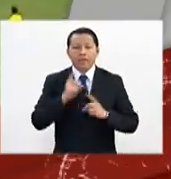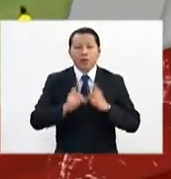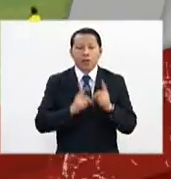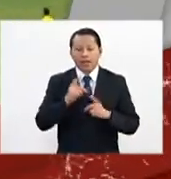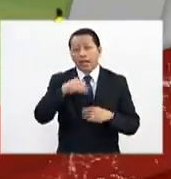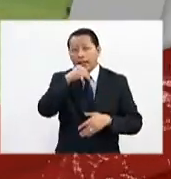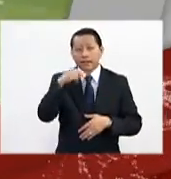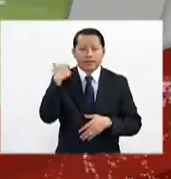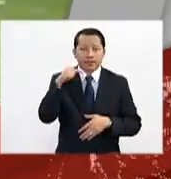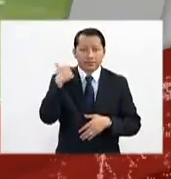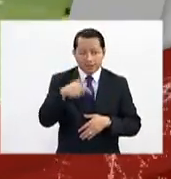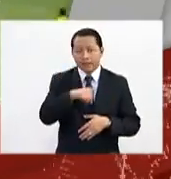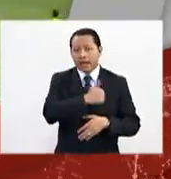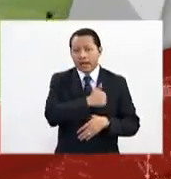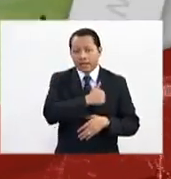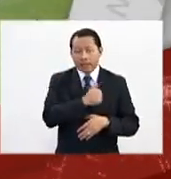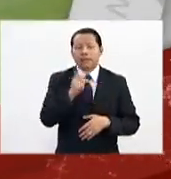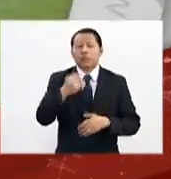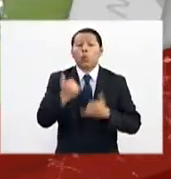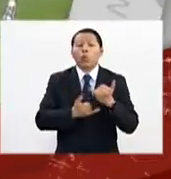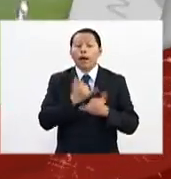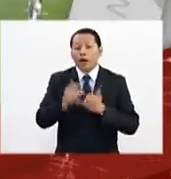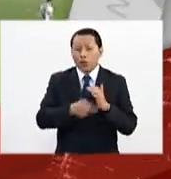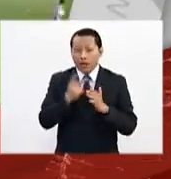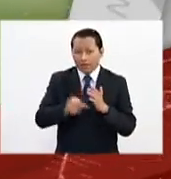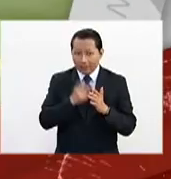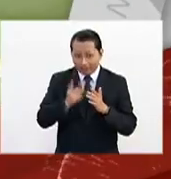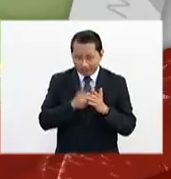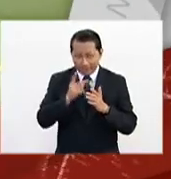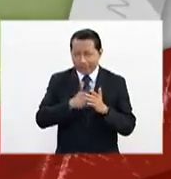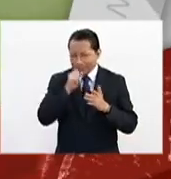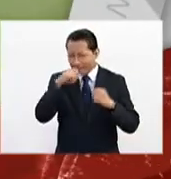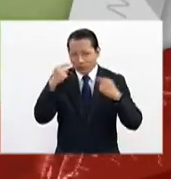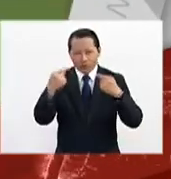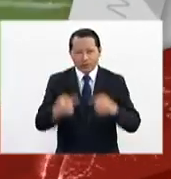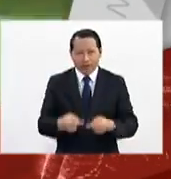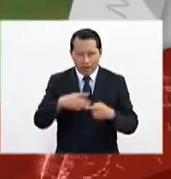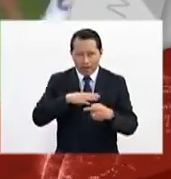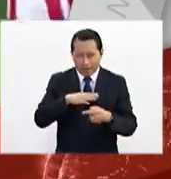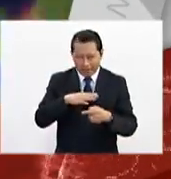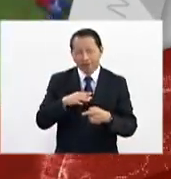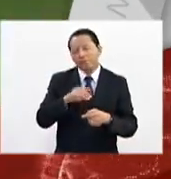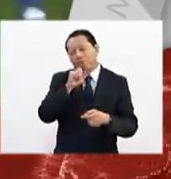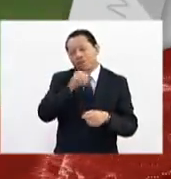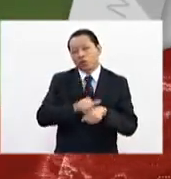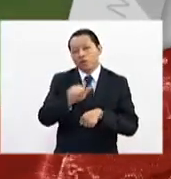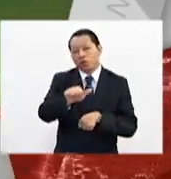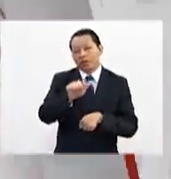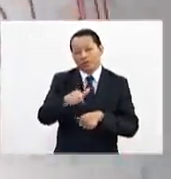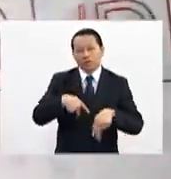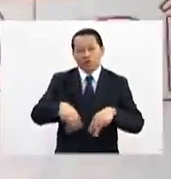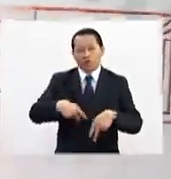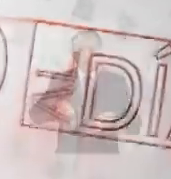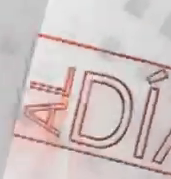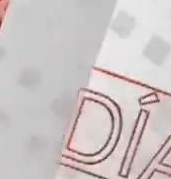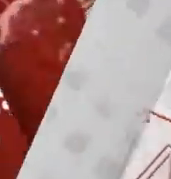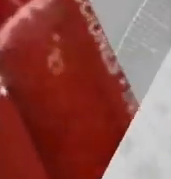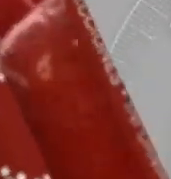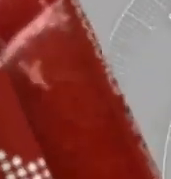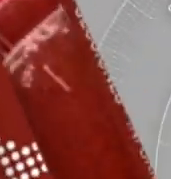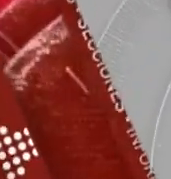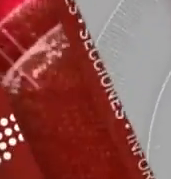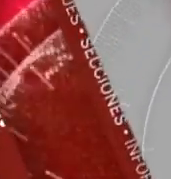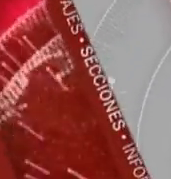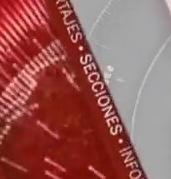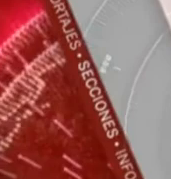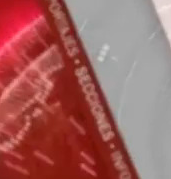deportes, Chivas y Atlas jugarán una edición más del Clásico Tapatío en la jornada 16 del fútbol mexicano.